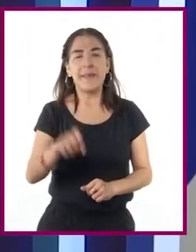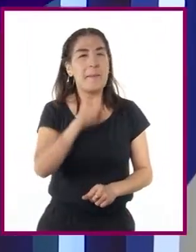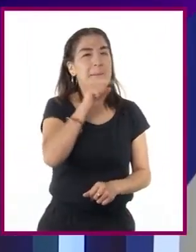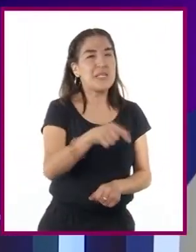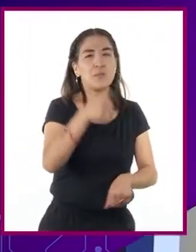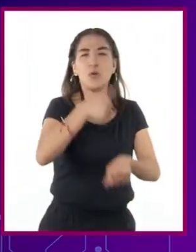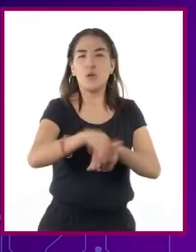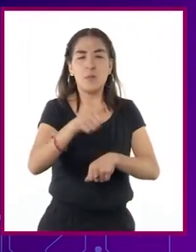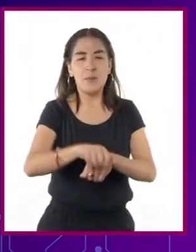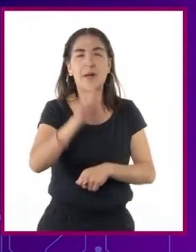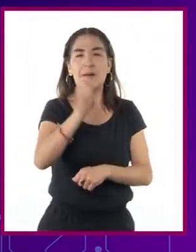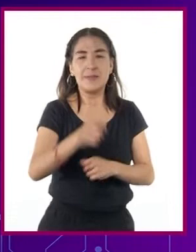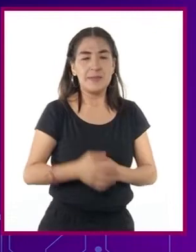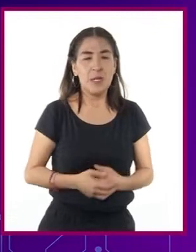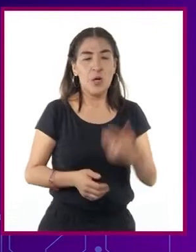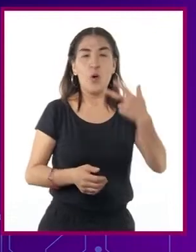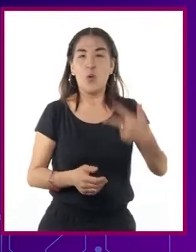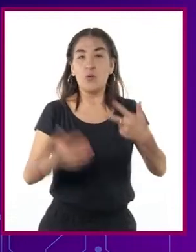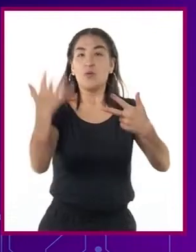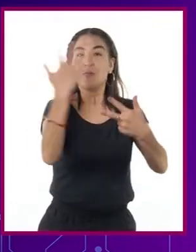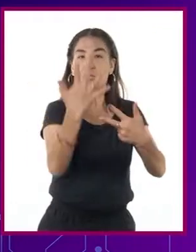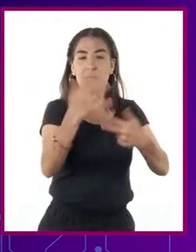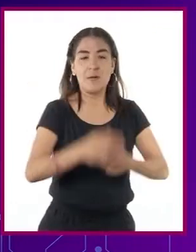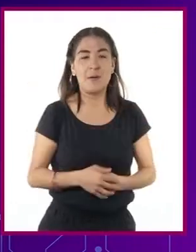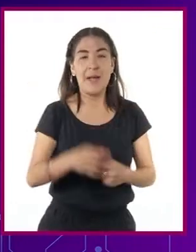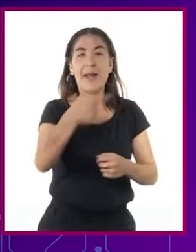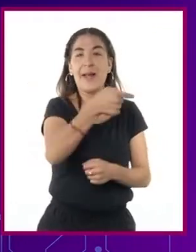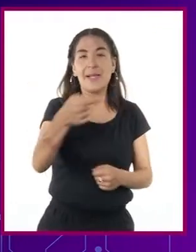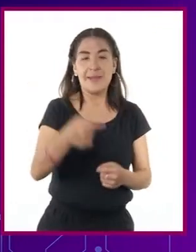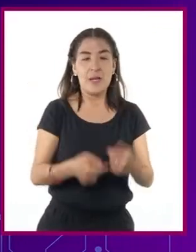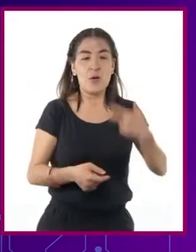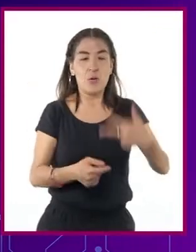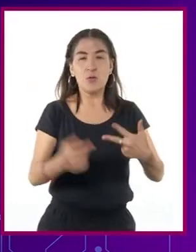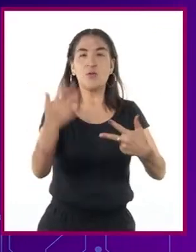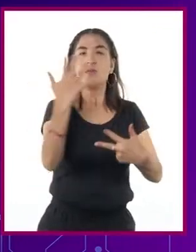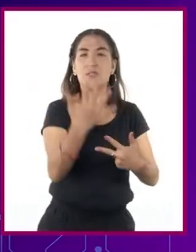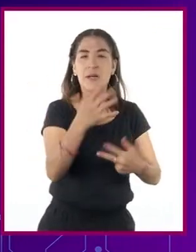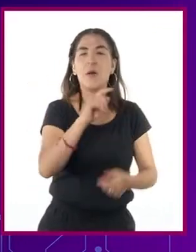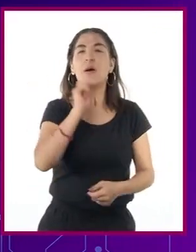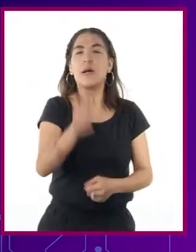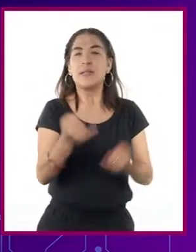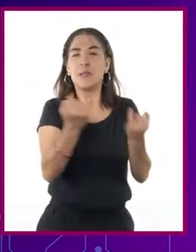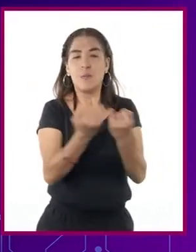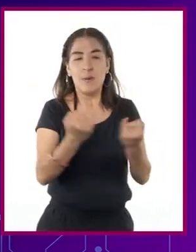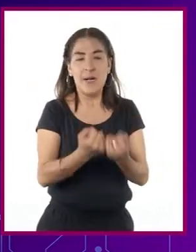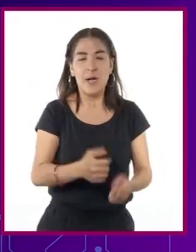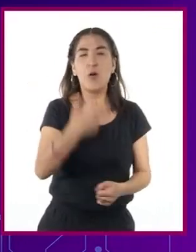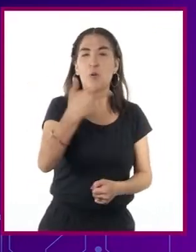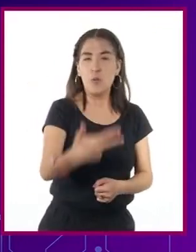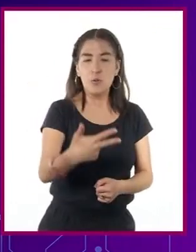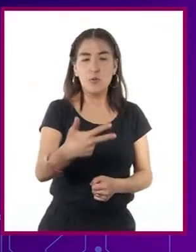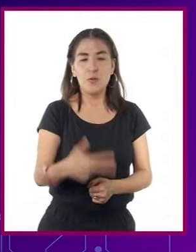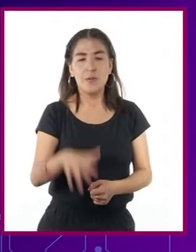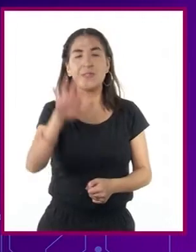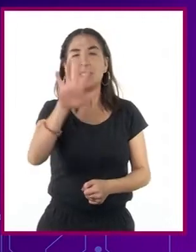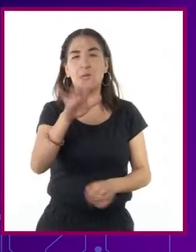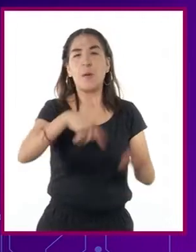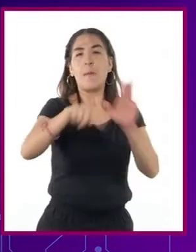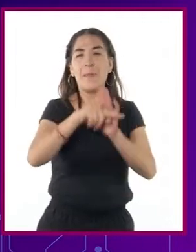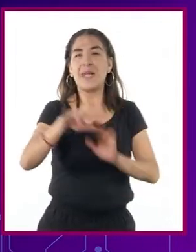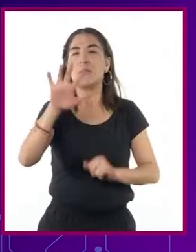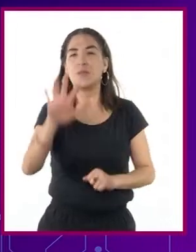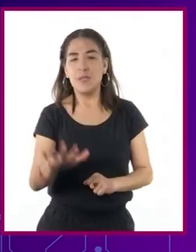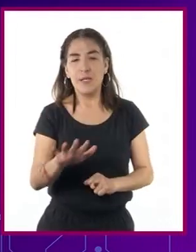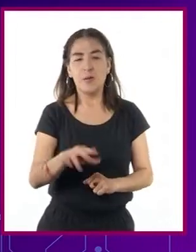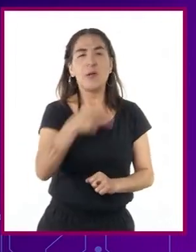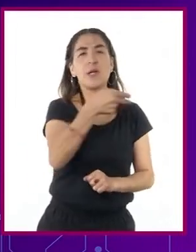que 8 elevado a la 5 entre 8 elevado a la 5 es igual a 8 elevado a la 5 menos 5,